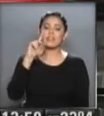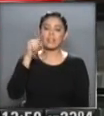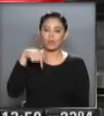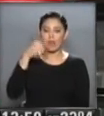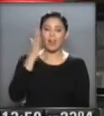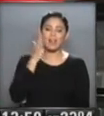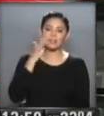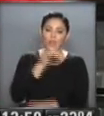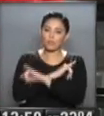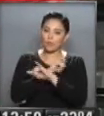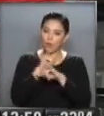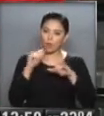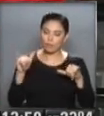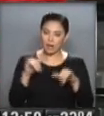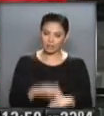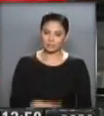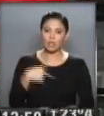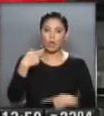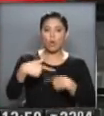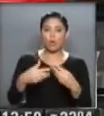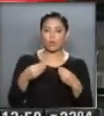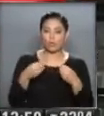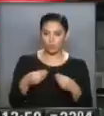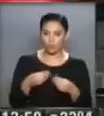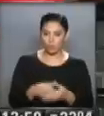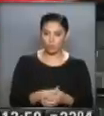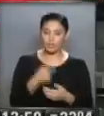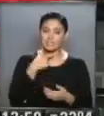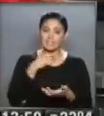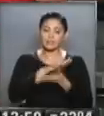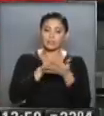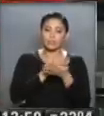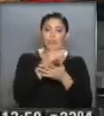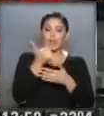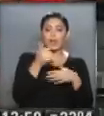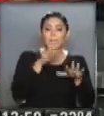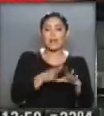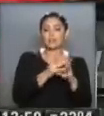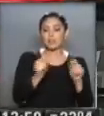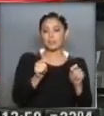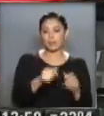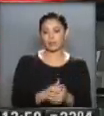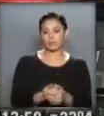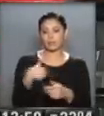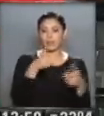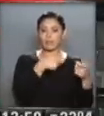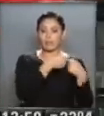la tarde estaremos informando cómo avanza esta reunión para intentar destrabar este paro y lockout patronal de las empresas de micros.